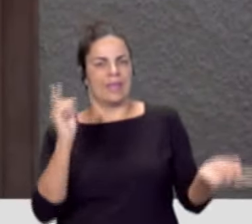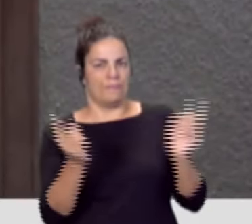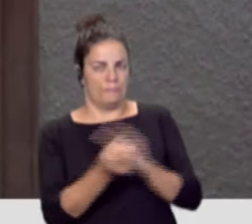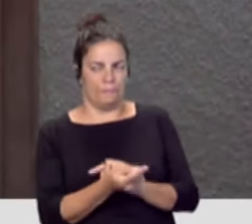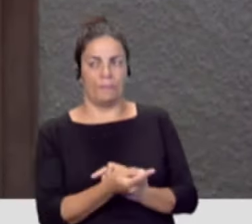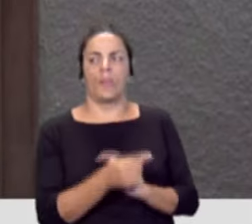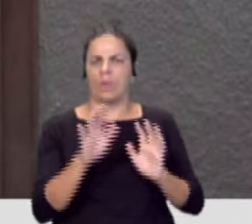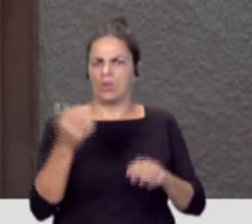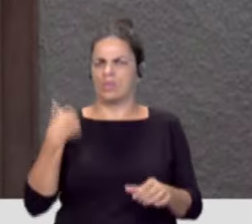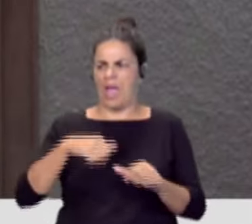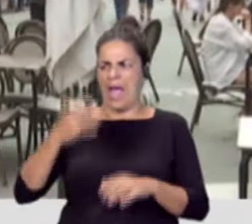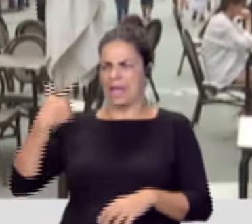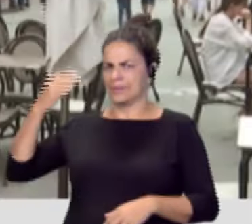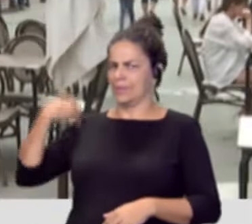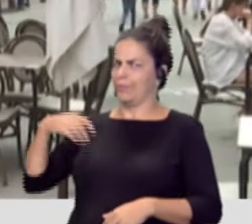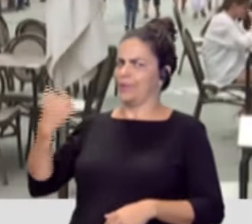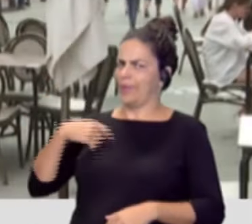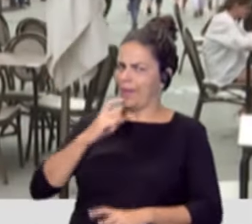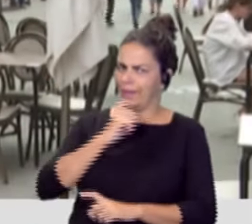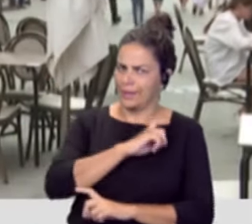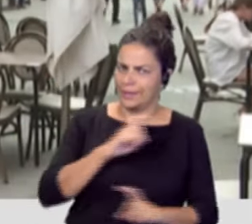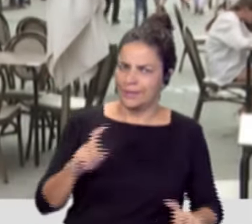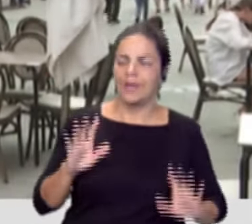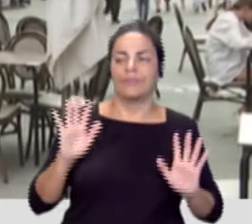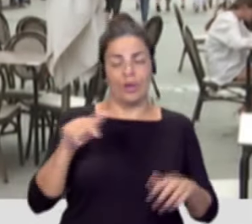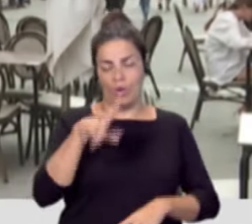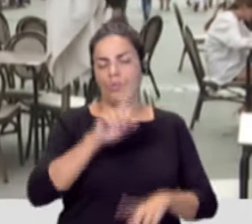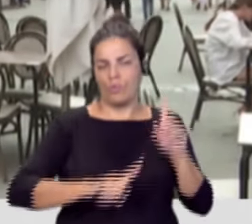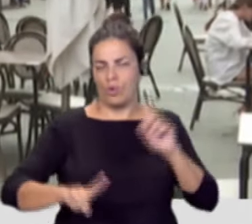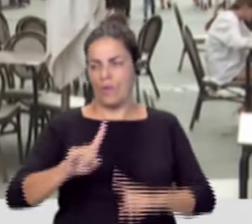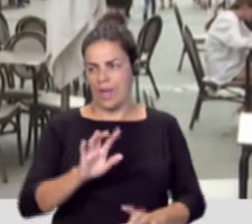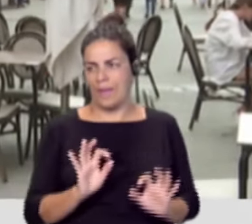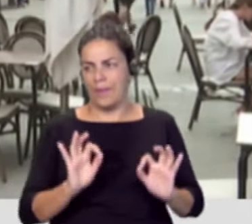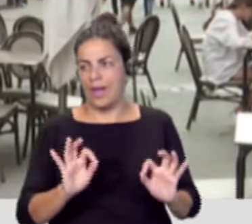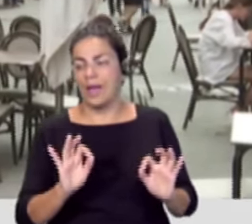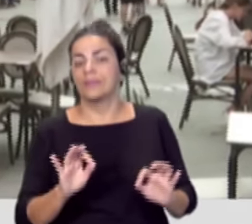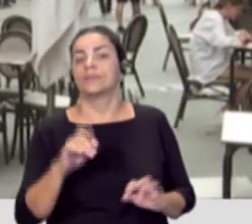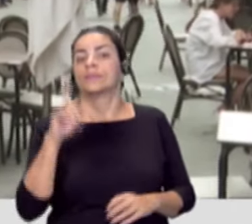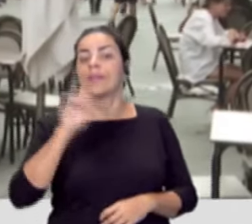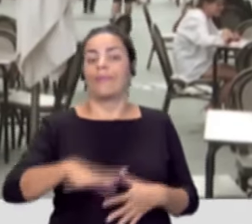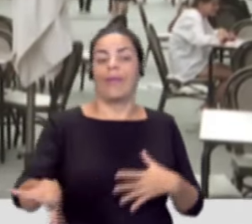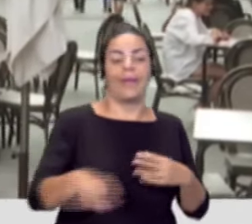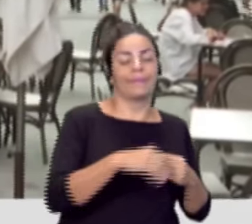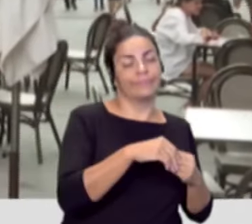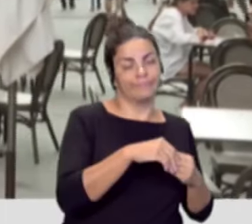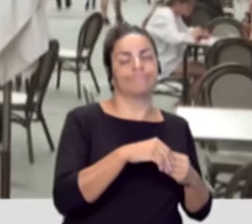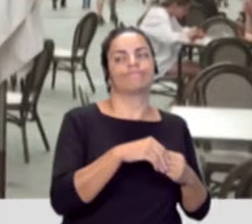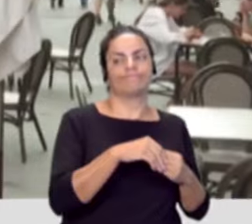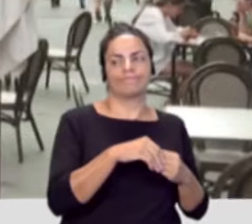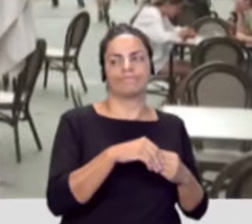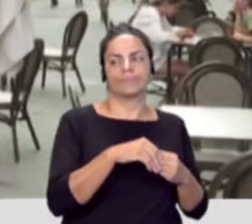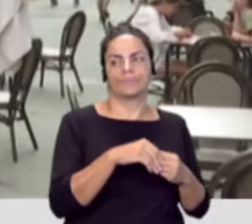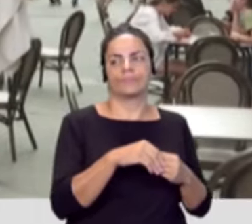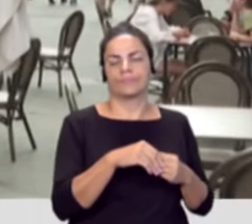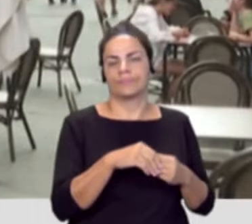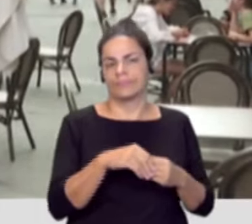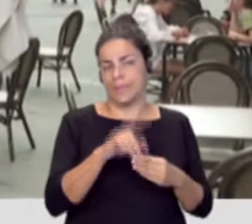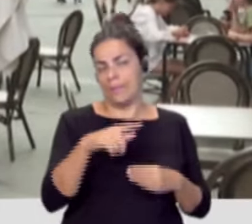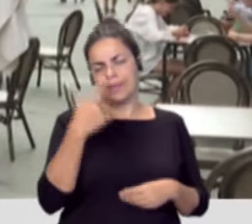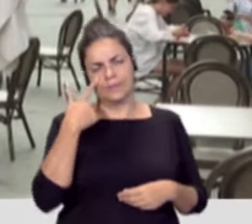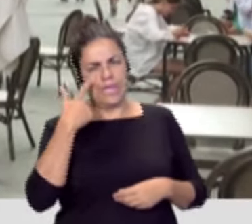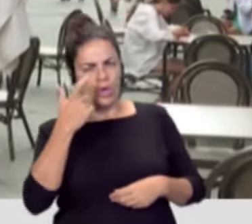venimos denunciando desde hace muchísimo tiempo, es un problema. A eso hay que añadirle concretamente también que lo vamos notando y es que